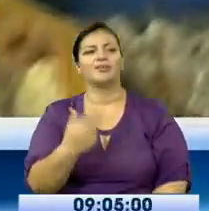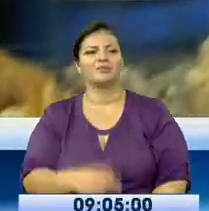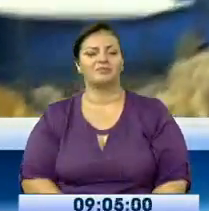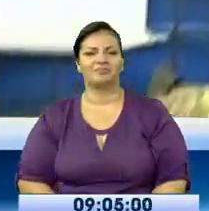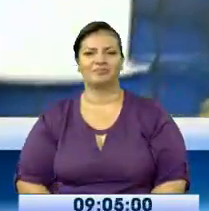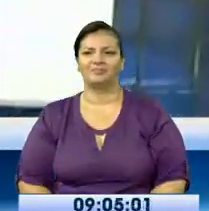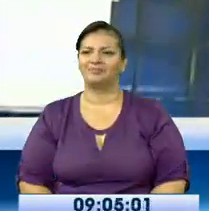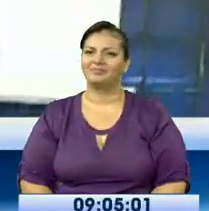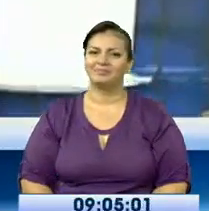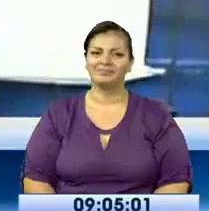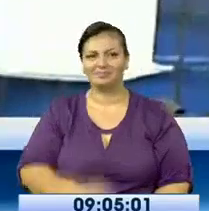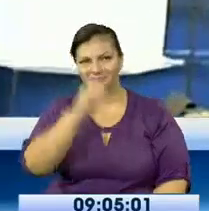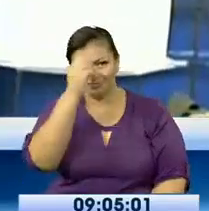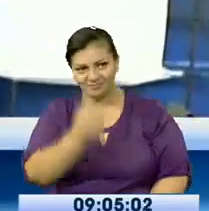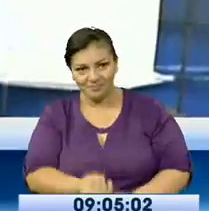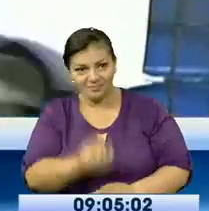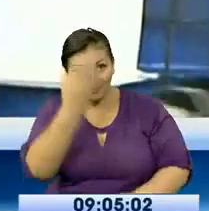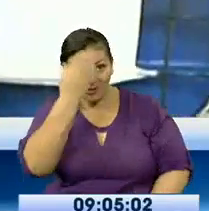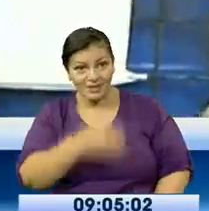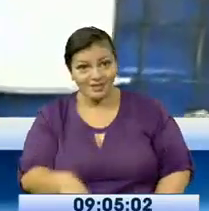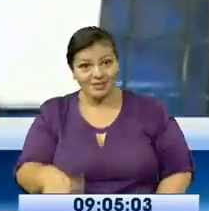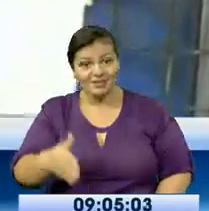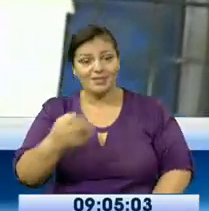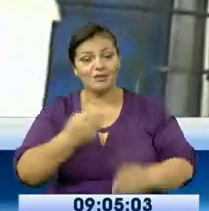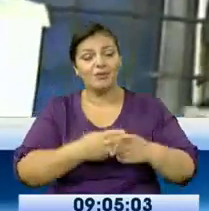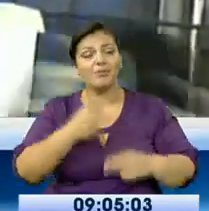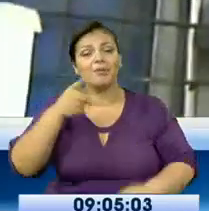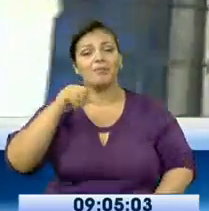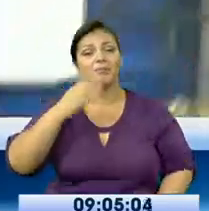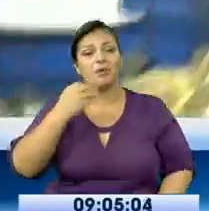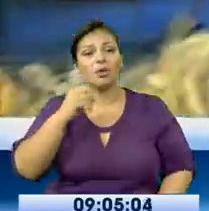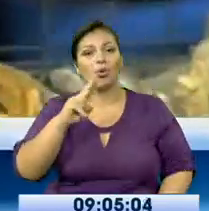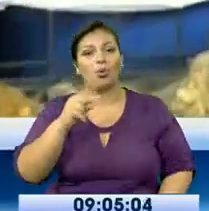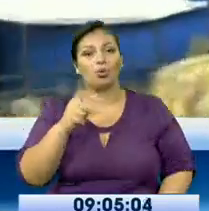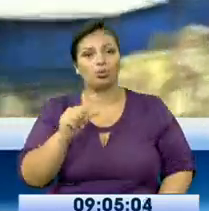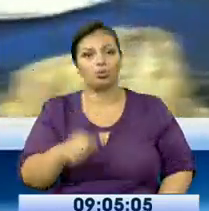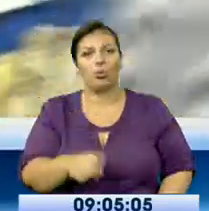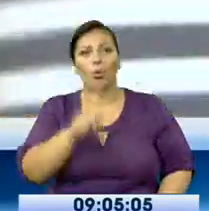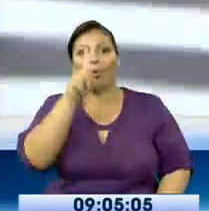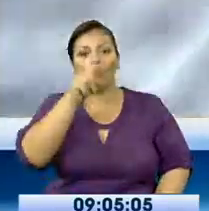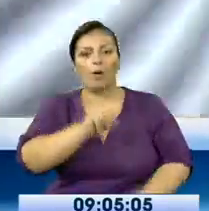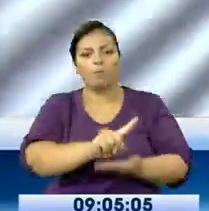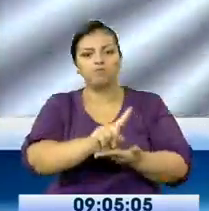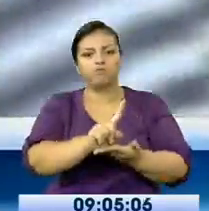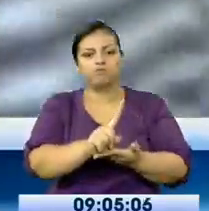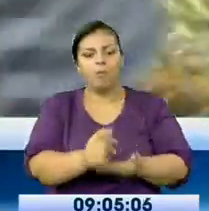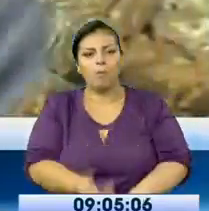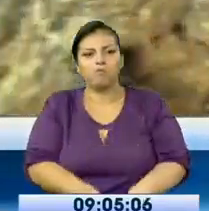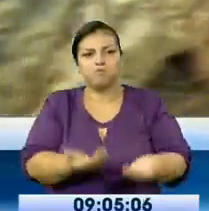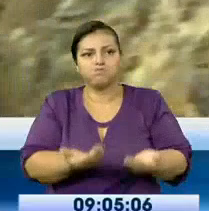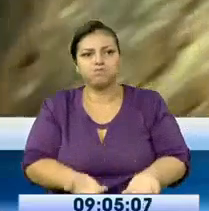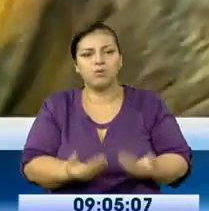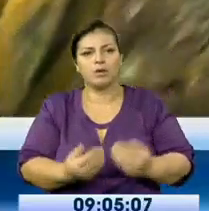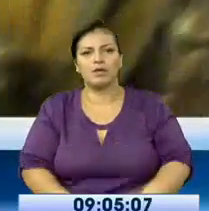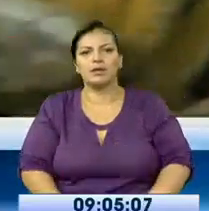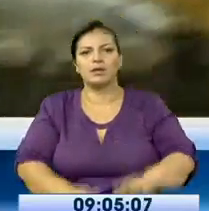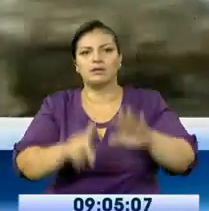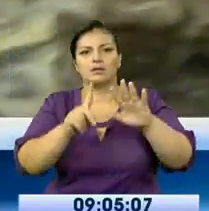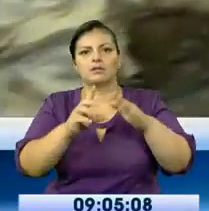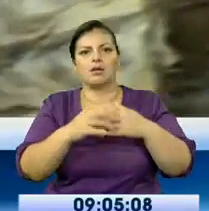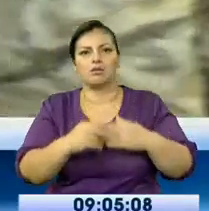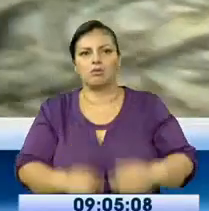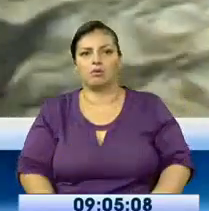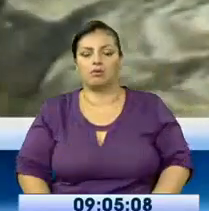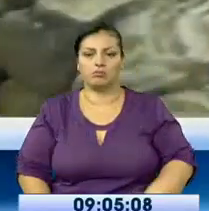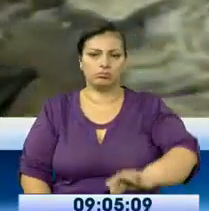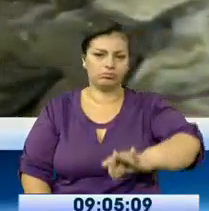picudo El señor tiene otra variedad Cómo está la libra Li pic 6 eh igual que el bacalao Claro porque es buen pescado no tiene nada de hueso pescado